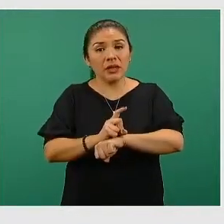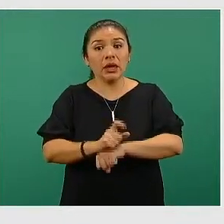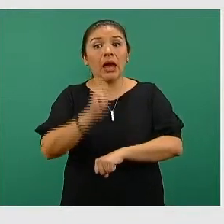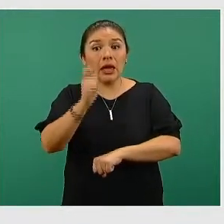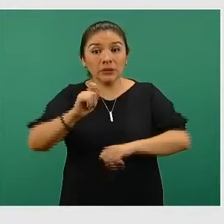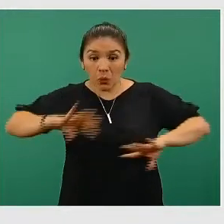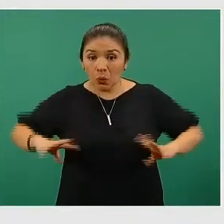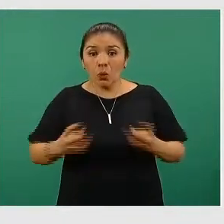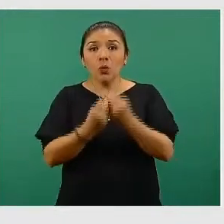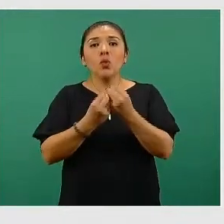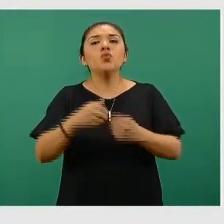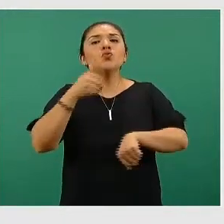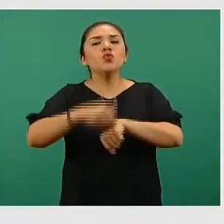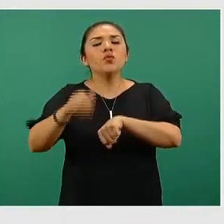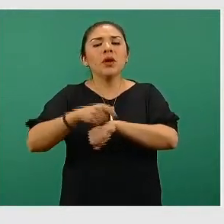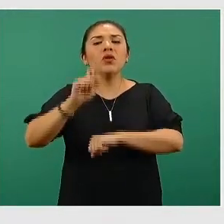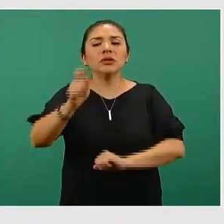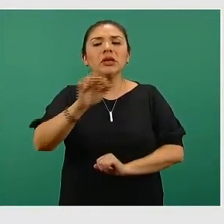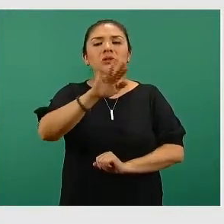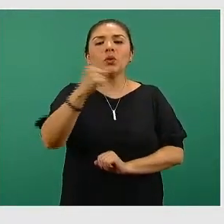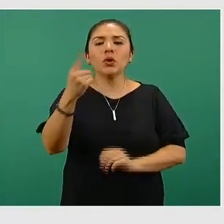números absolutos lo que corresponde es a